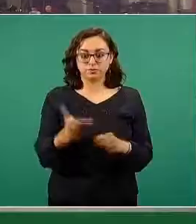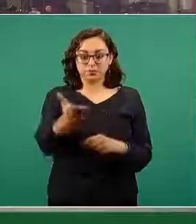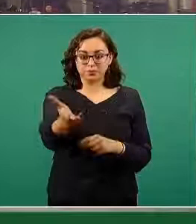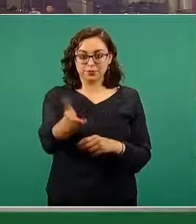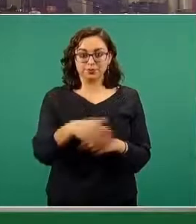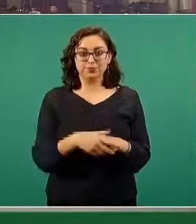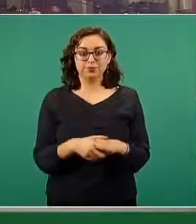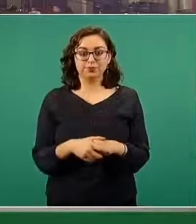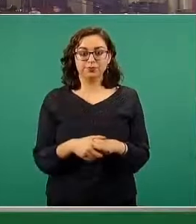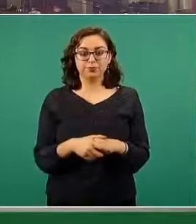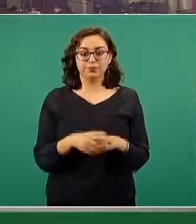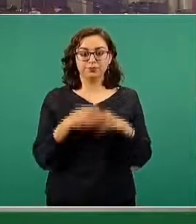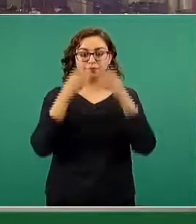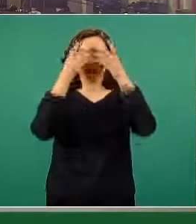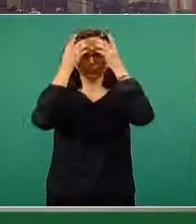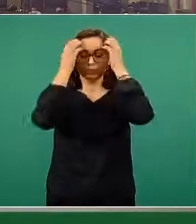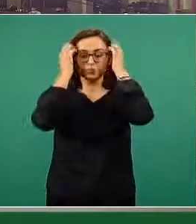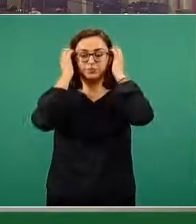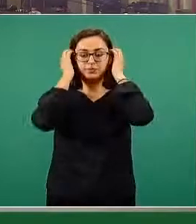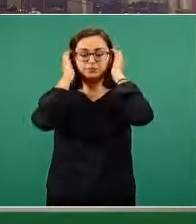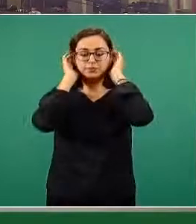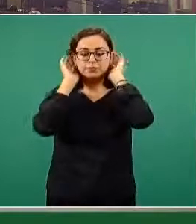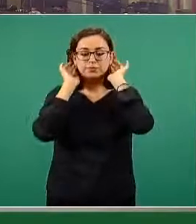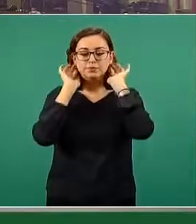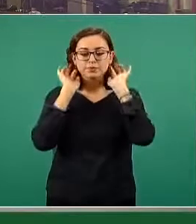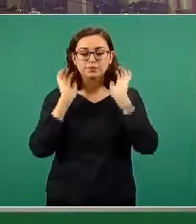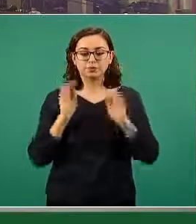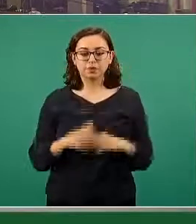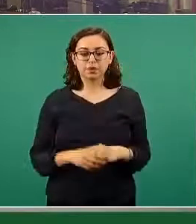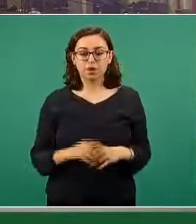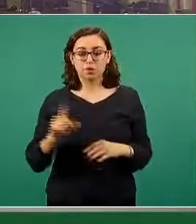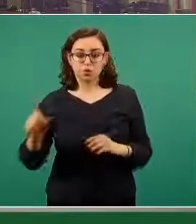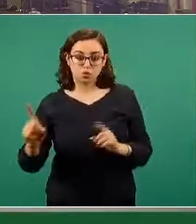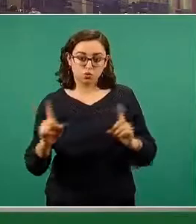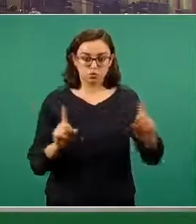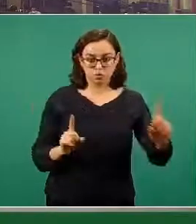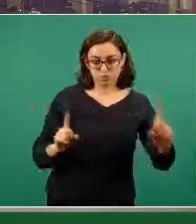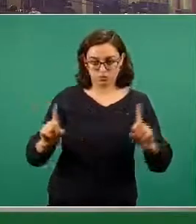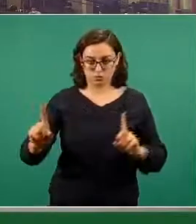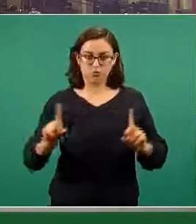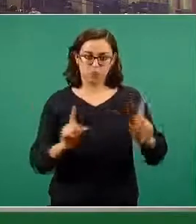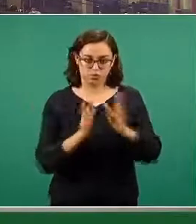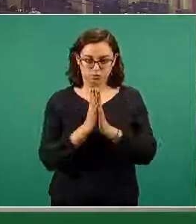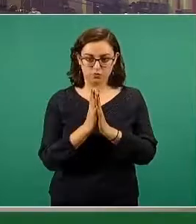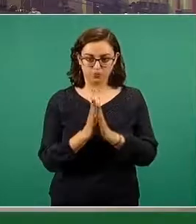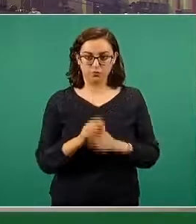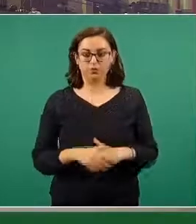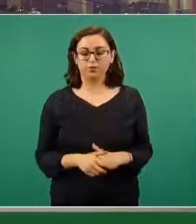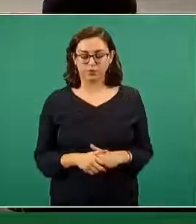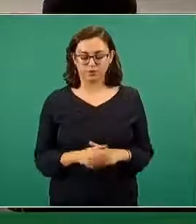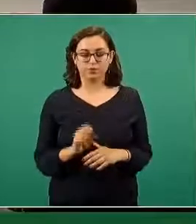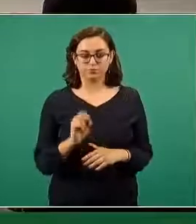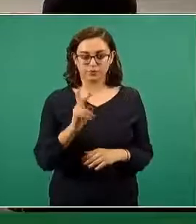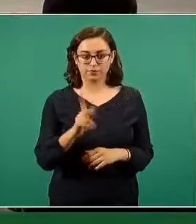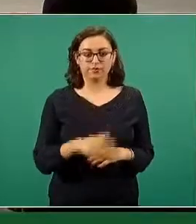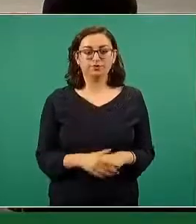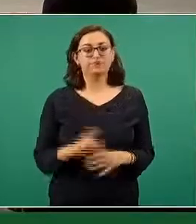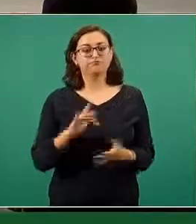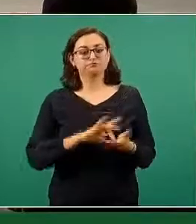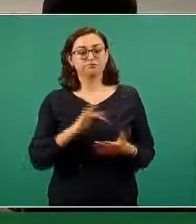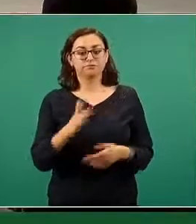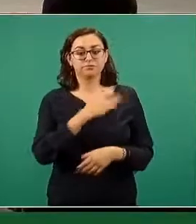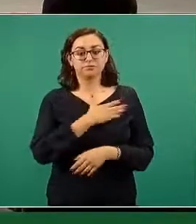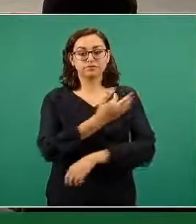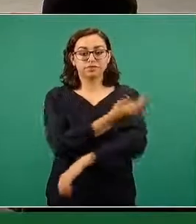Adelante, aquí. Y luego uno y uno. ¿Va? Gracias, buenas tardes.